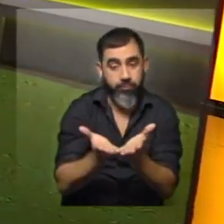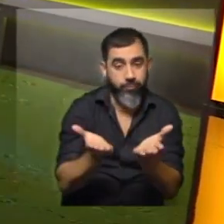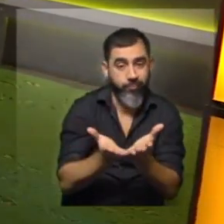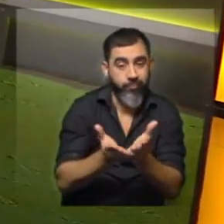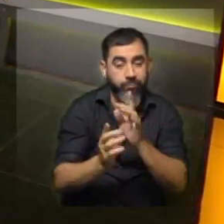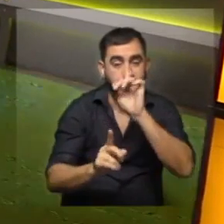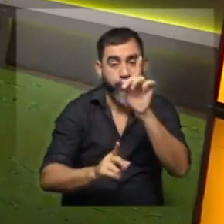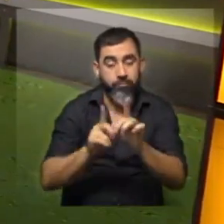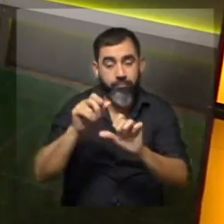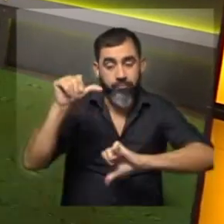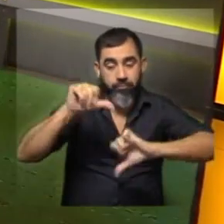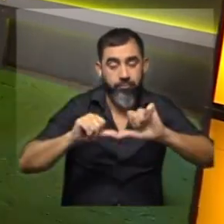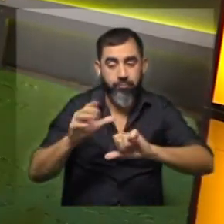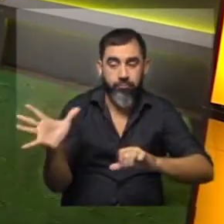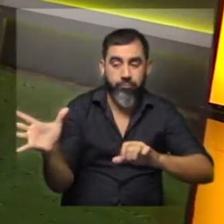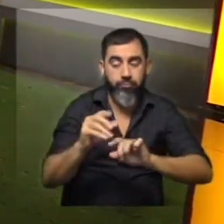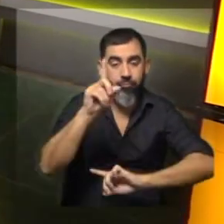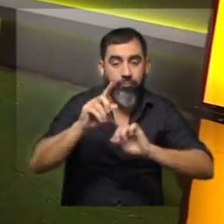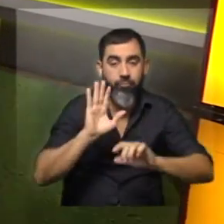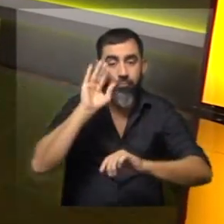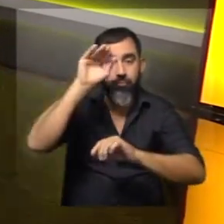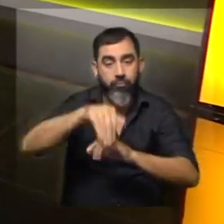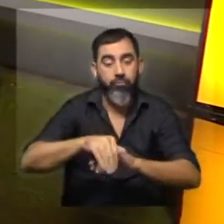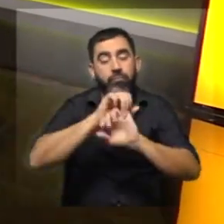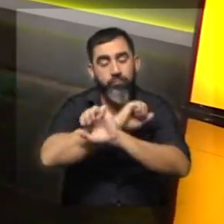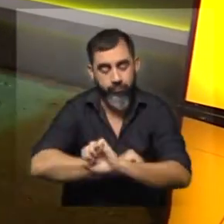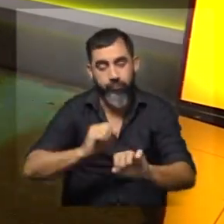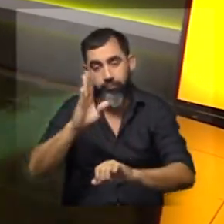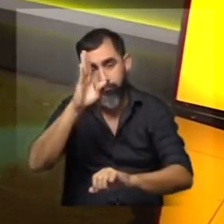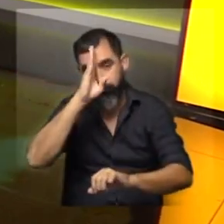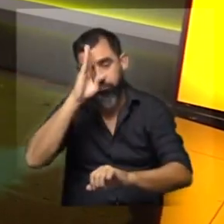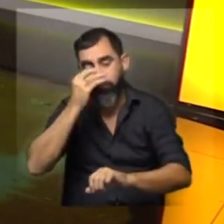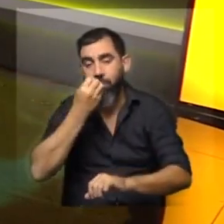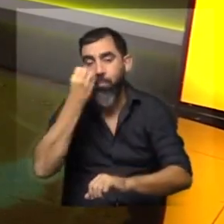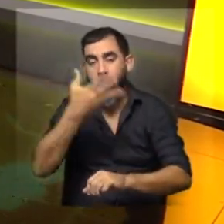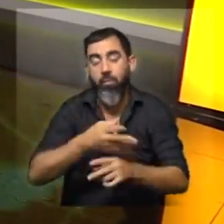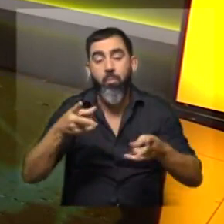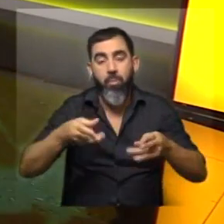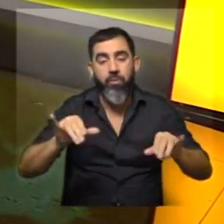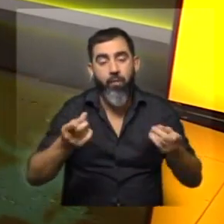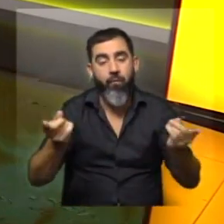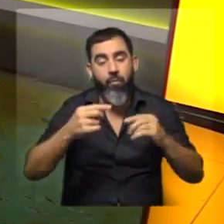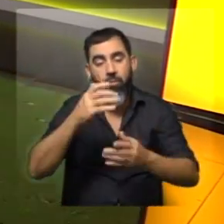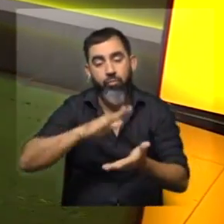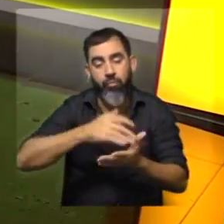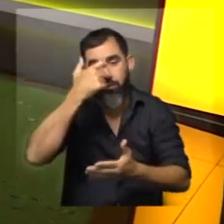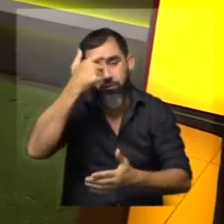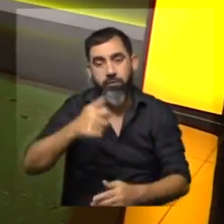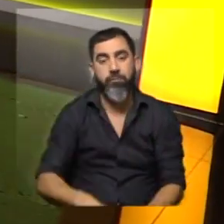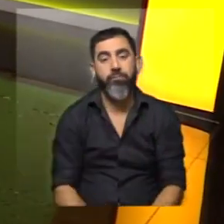caso de Facultad de Química, pero de toda la Universidad de la República, puedan aprender de la mejor manera. Pausa, ya seguimos en Sobre Ciencia.